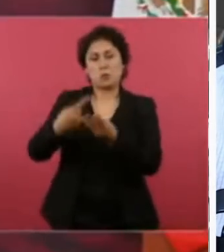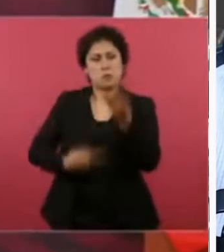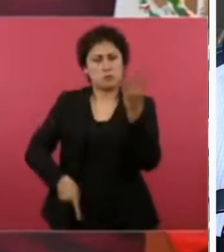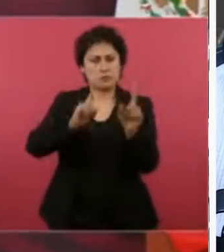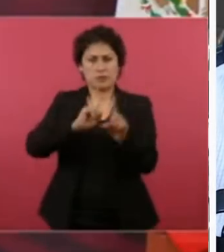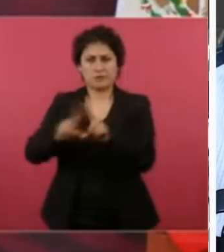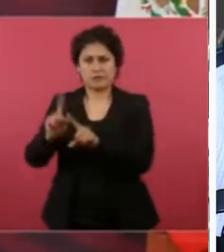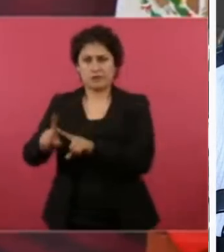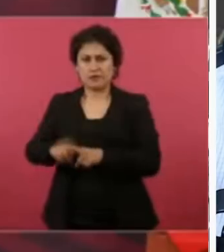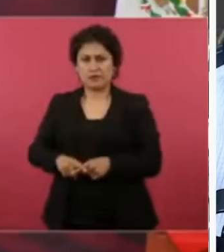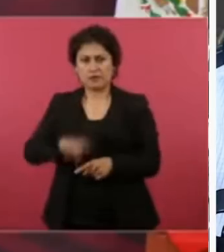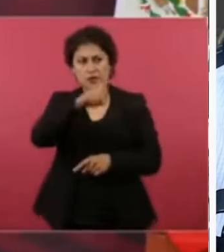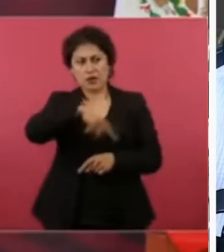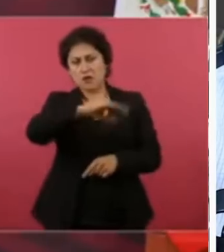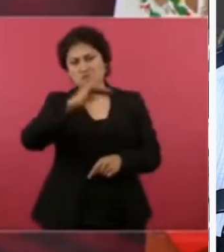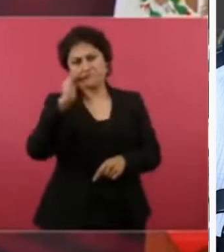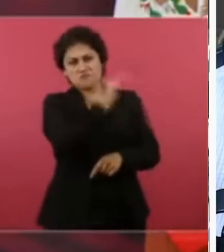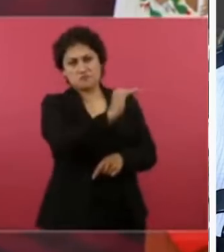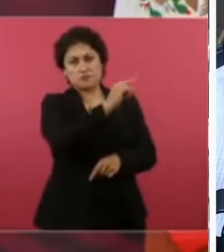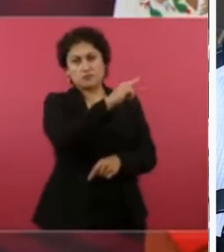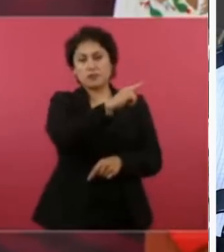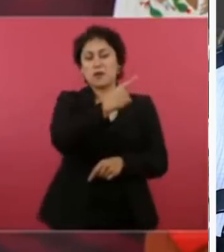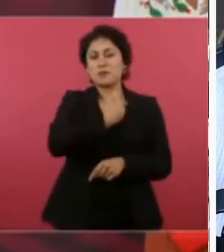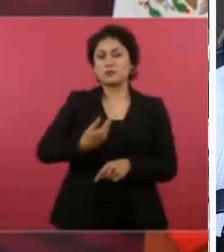él decide que no aplica.